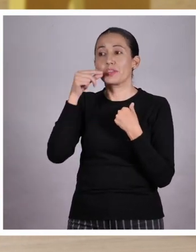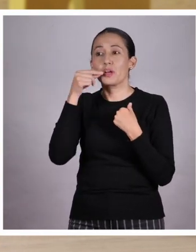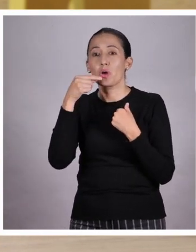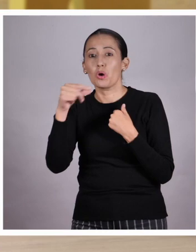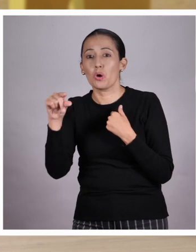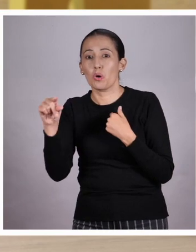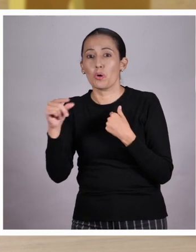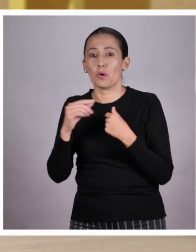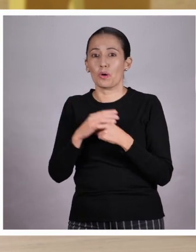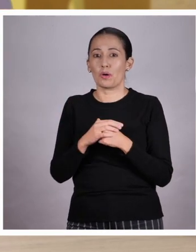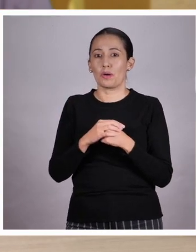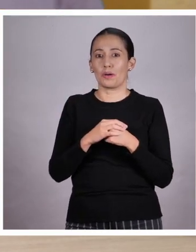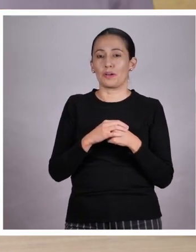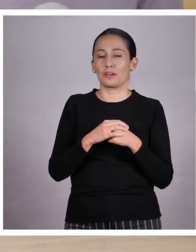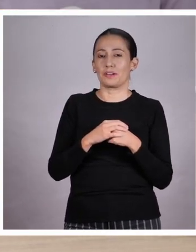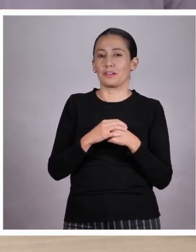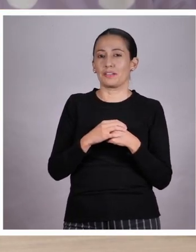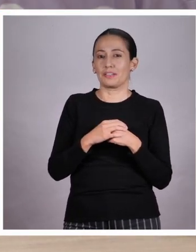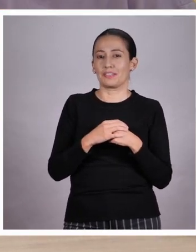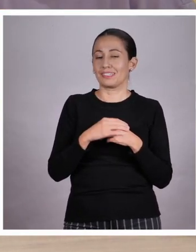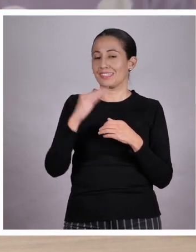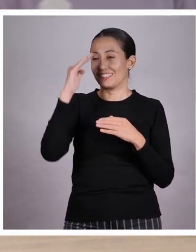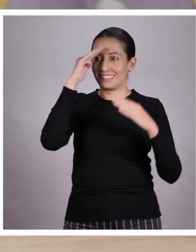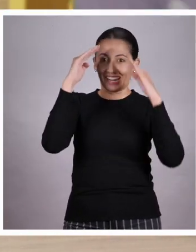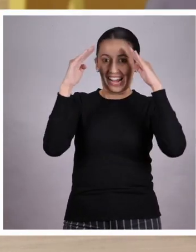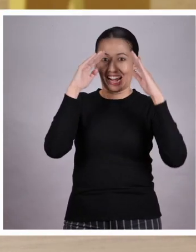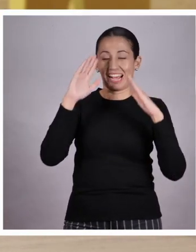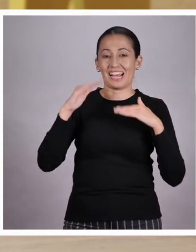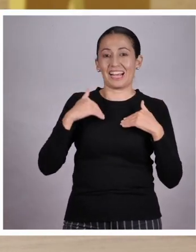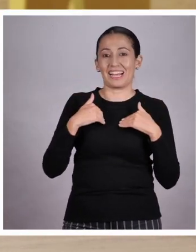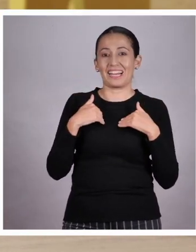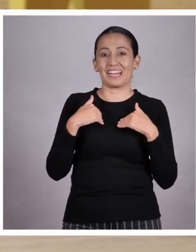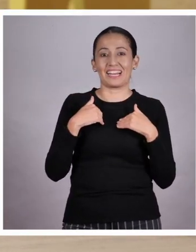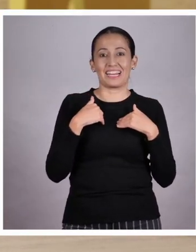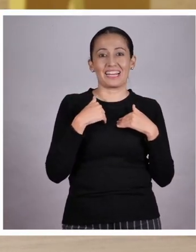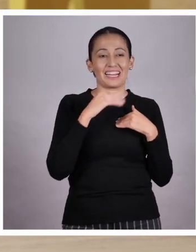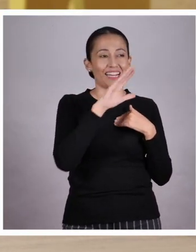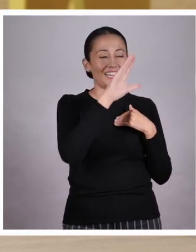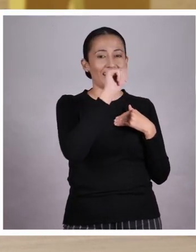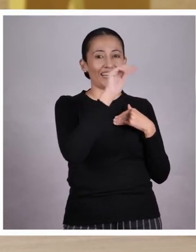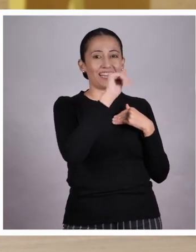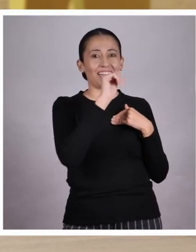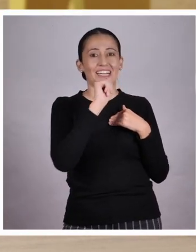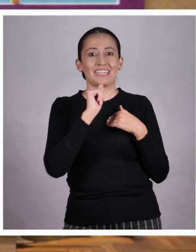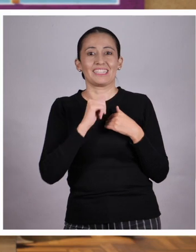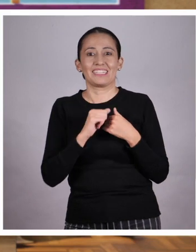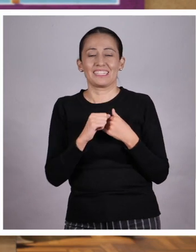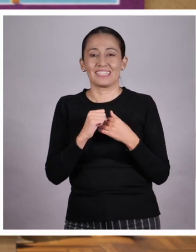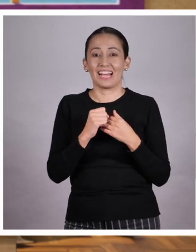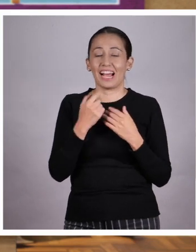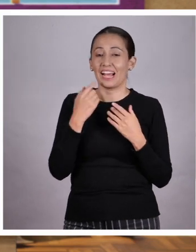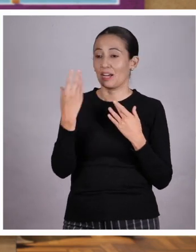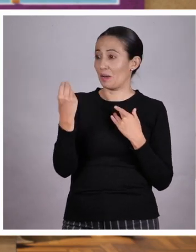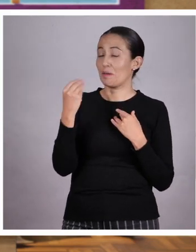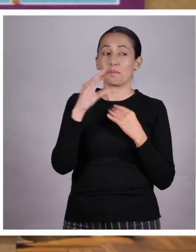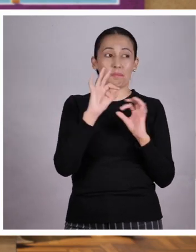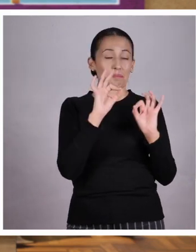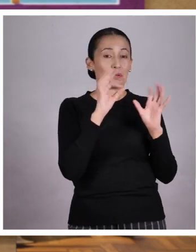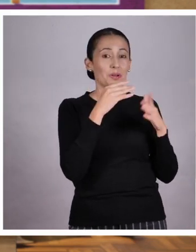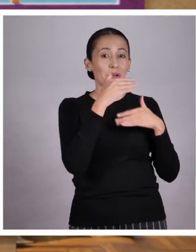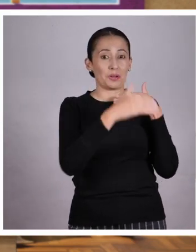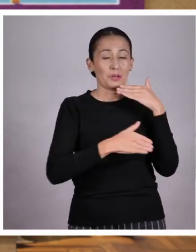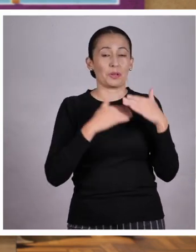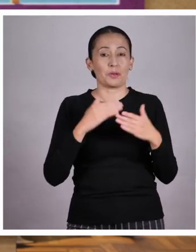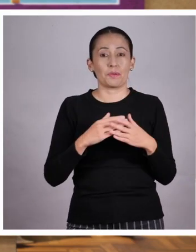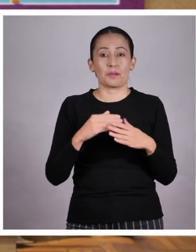guasimashi! ¡Shukpu chankaman, guasimashi! ¡Ah! ¡Ashata kashkaman, Martina! Muy bien.